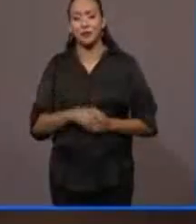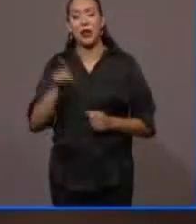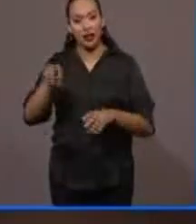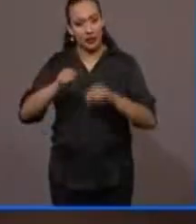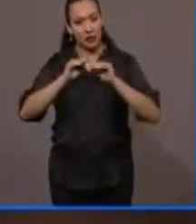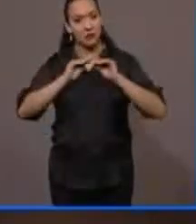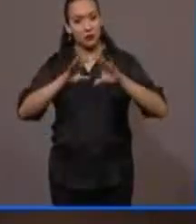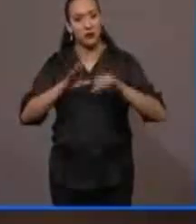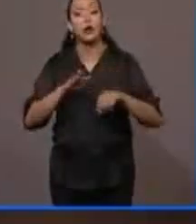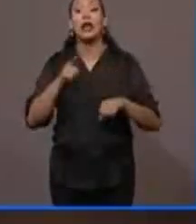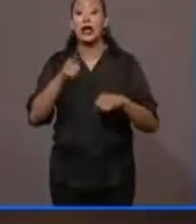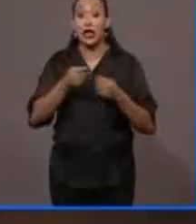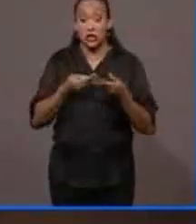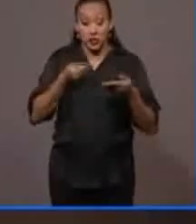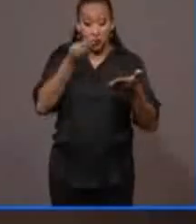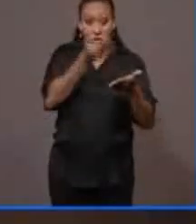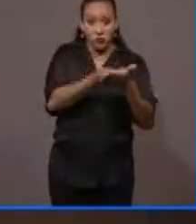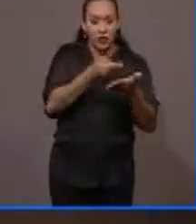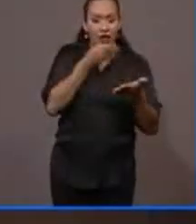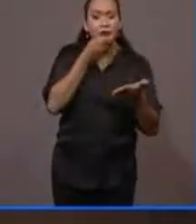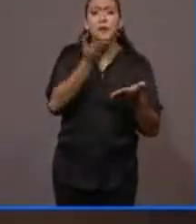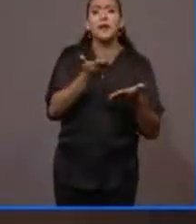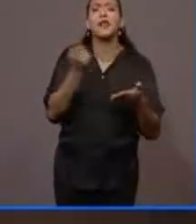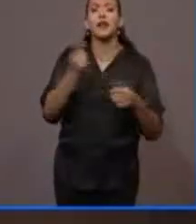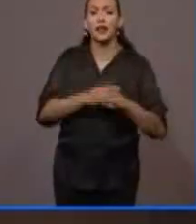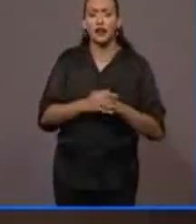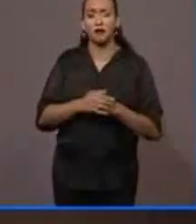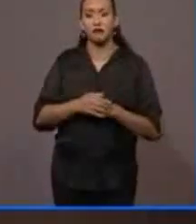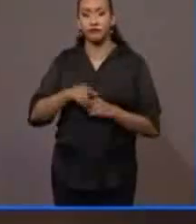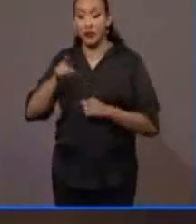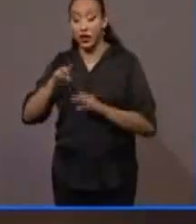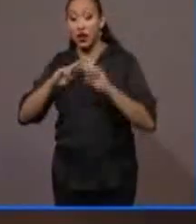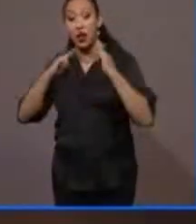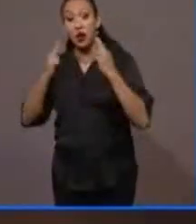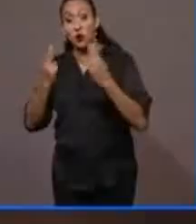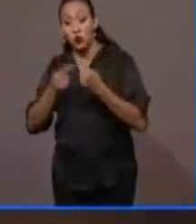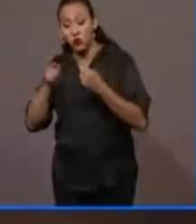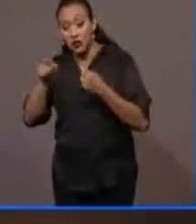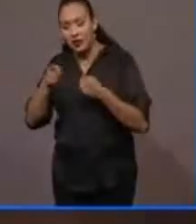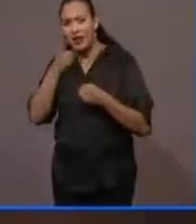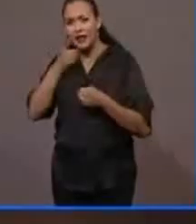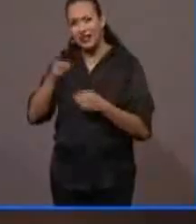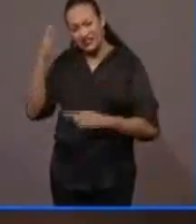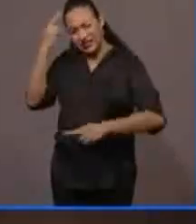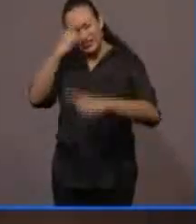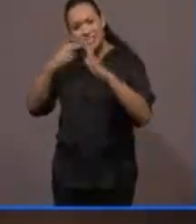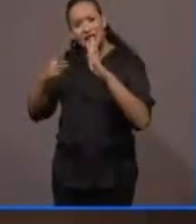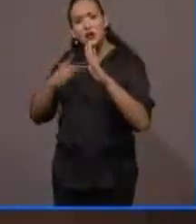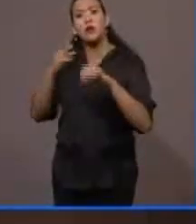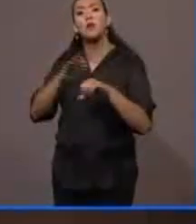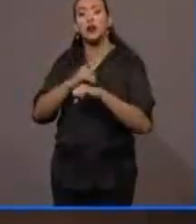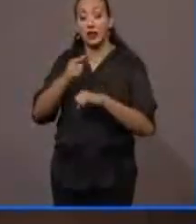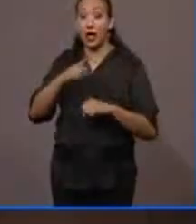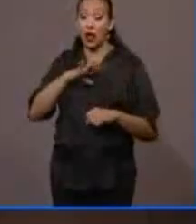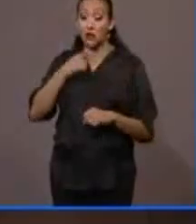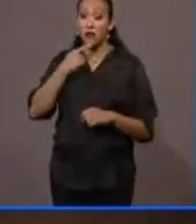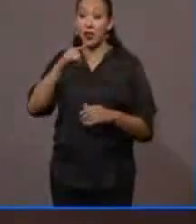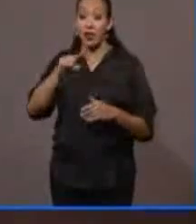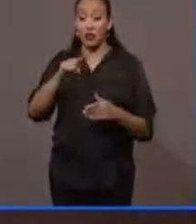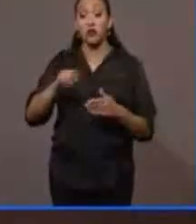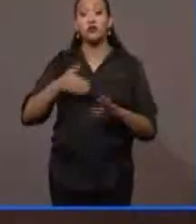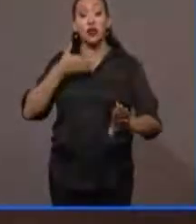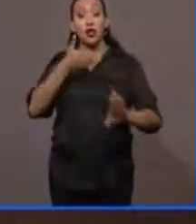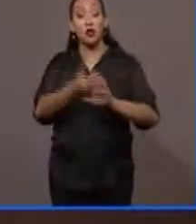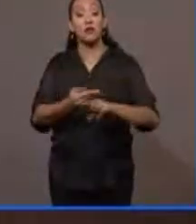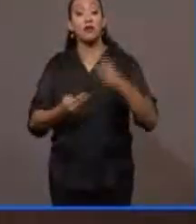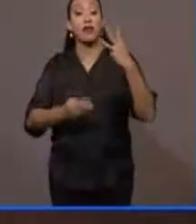Romero. Un recurso en el que se impugna la decisión de la Unidad de lo Contencioso del INE, que desechó la denuncia que presentó